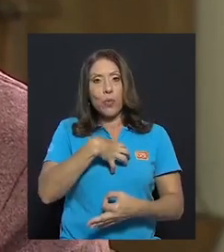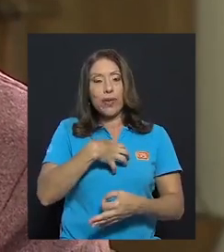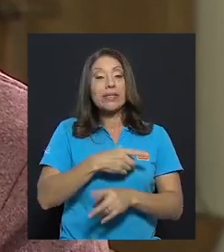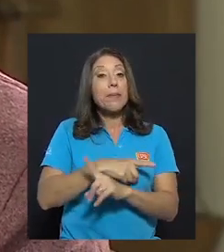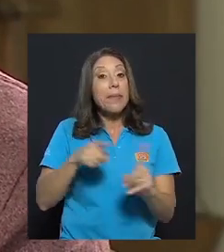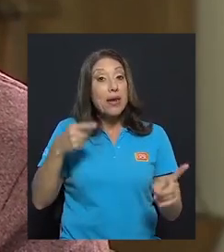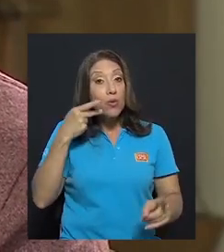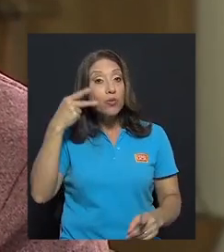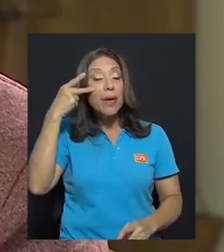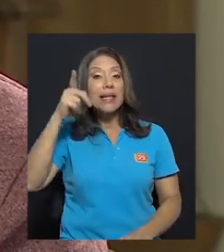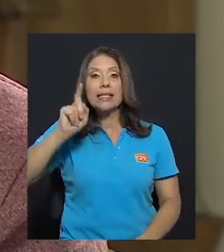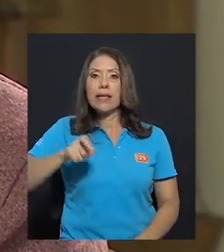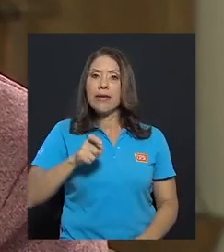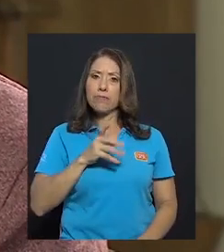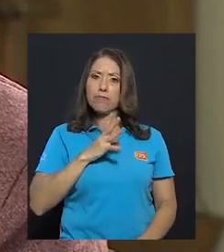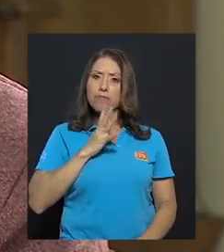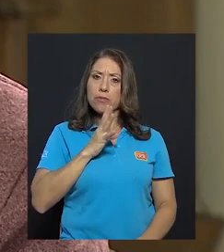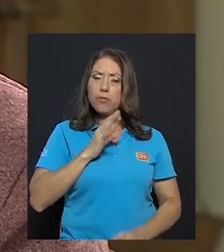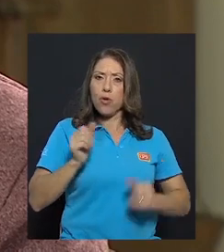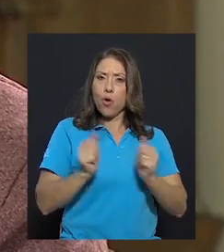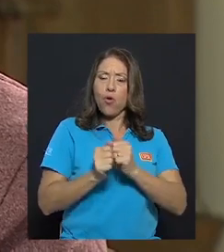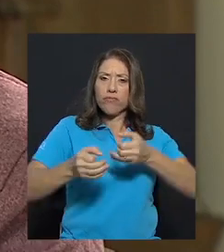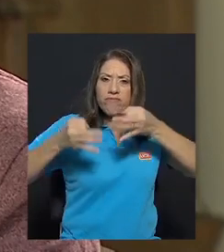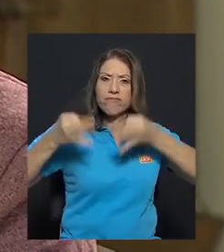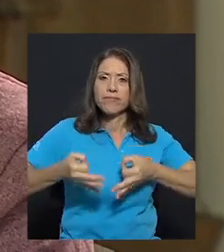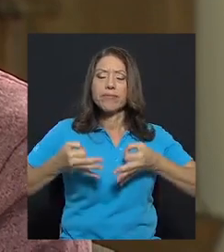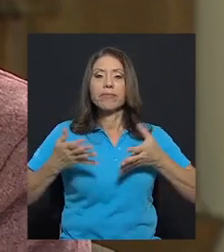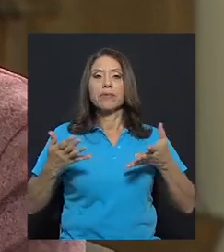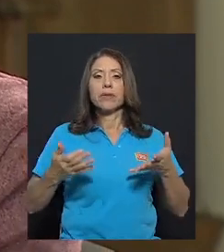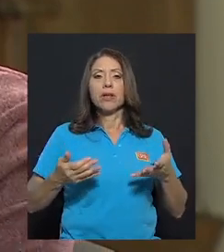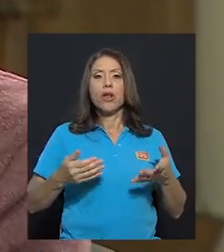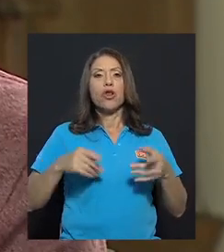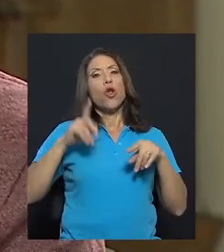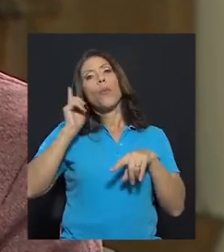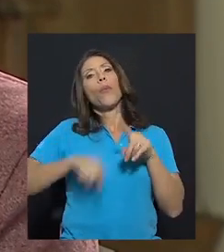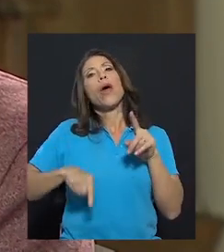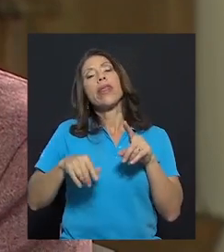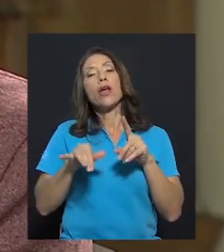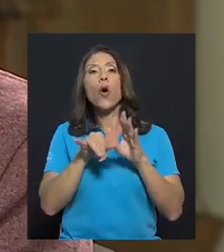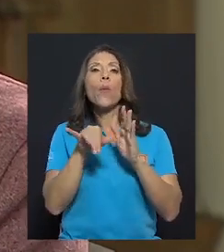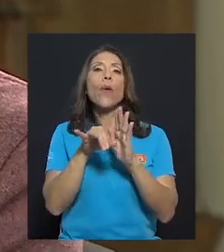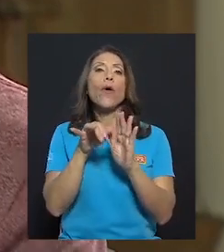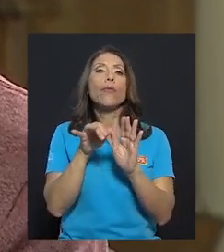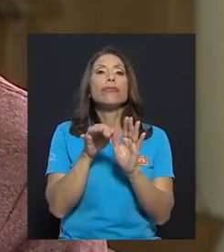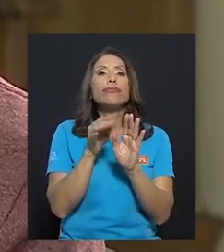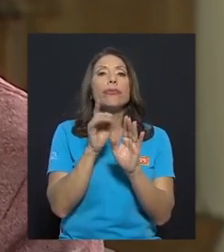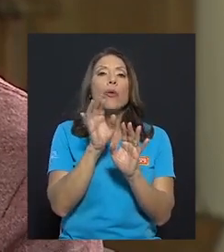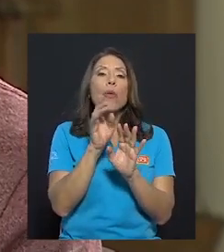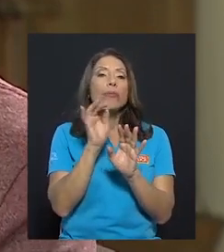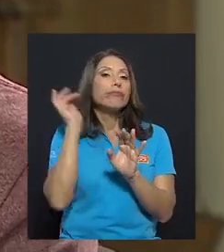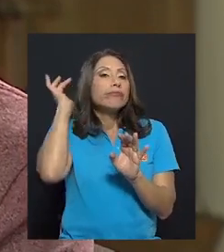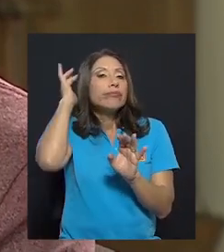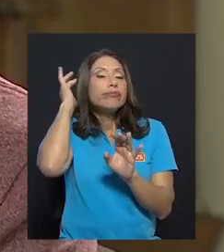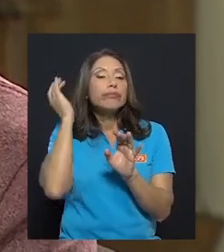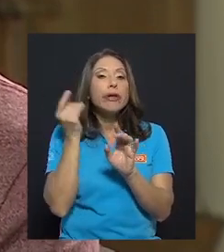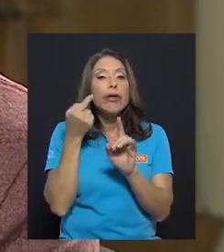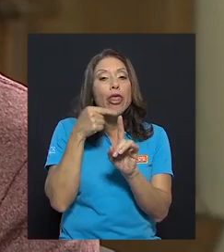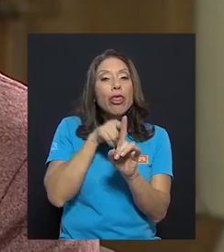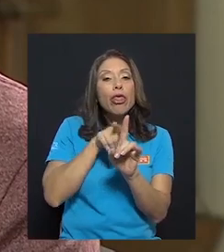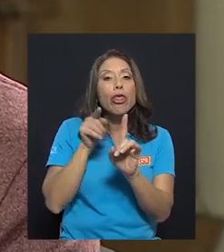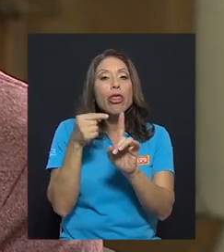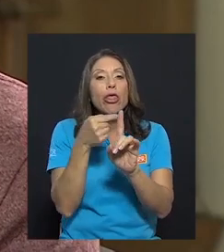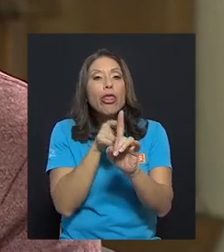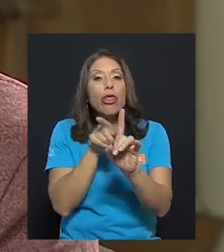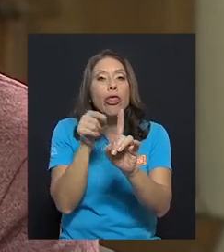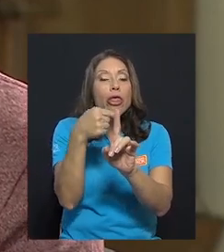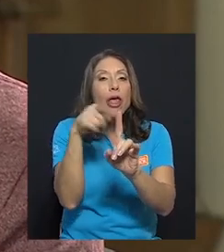firme sobre lo que están hablando, porque ellos no pueden intentar rodear con palabras o contar historias para poder llegar a la realidad,